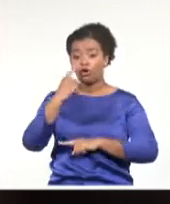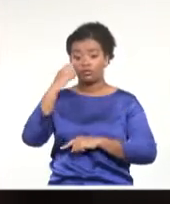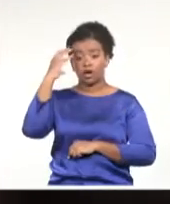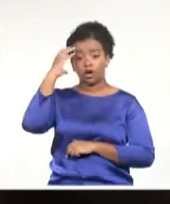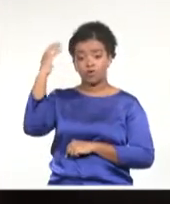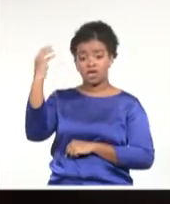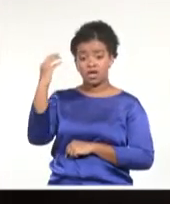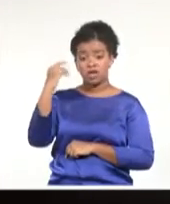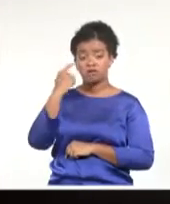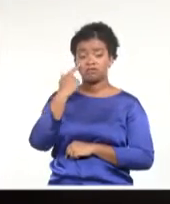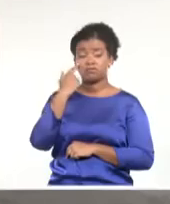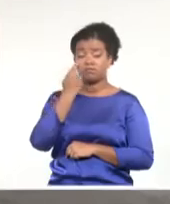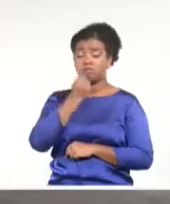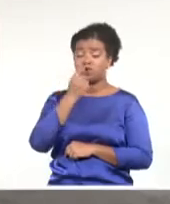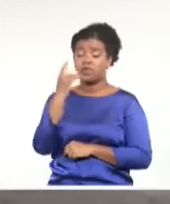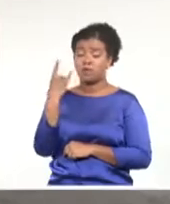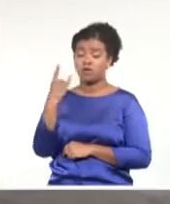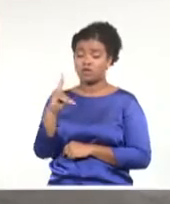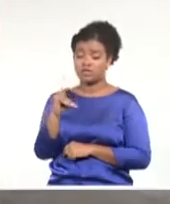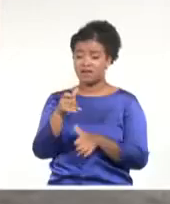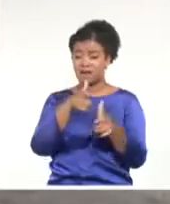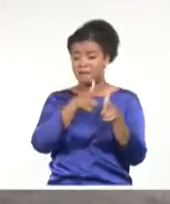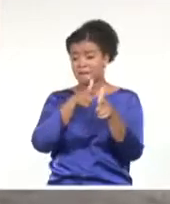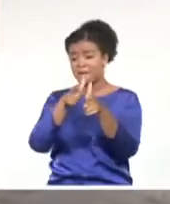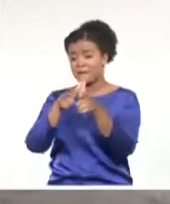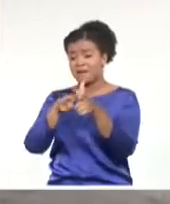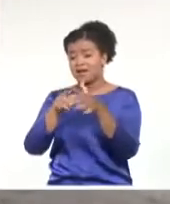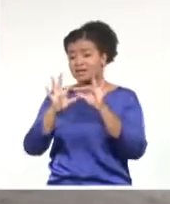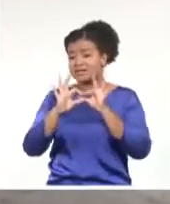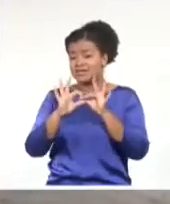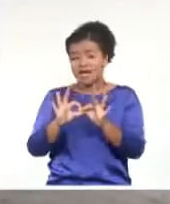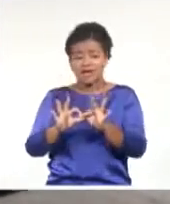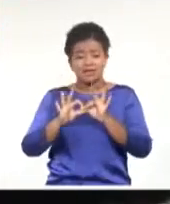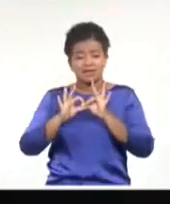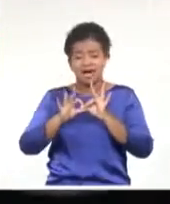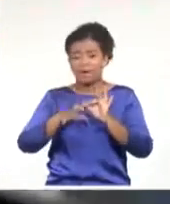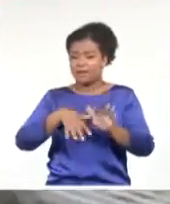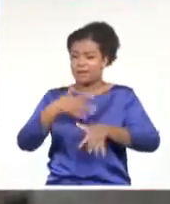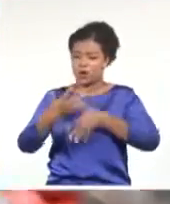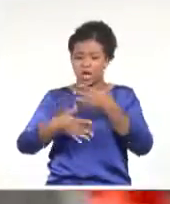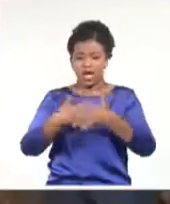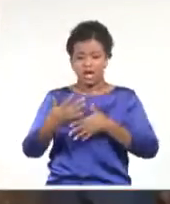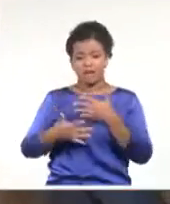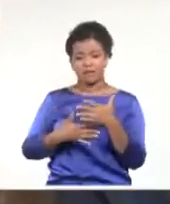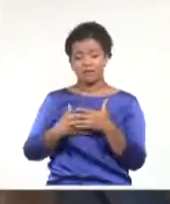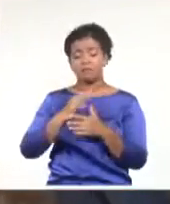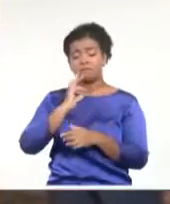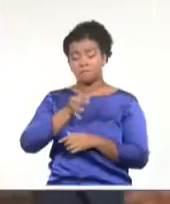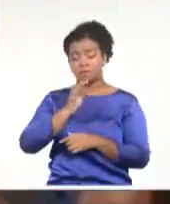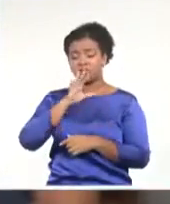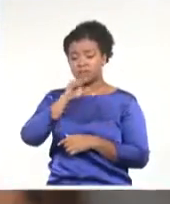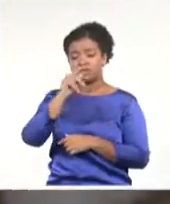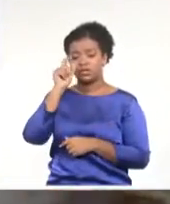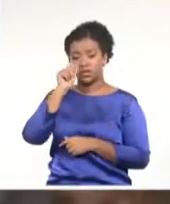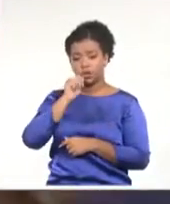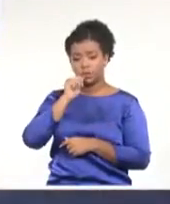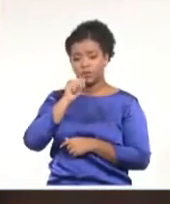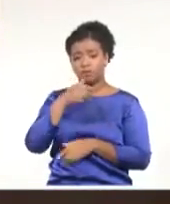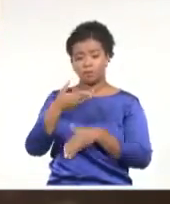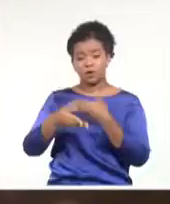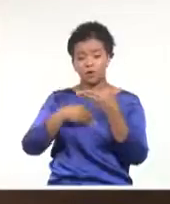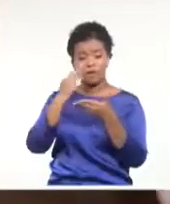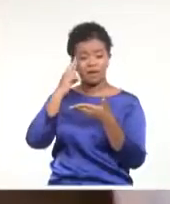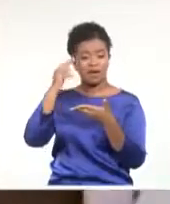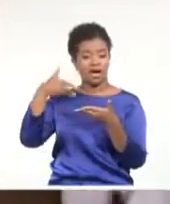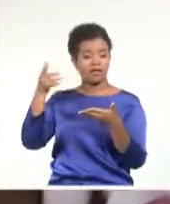sumirá al país en un baño de sangre mucho peor que el anterior, advirtió Atilio Borón al referirse al golpe contra el